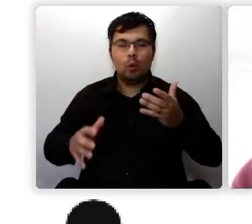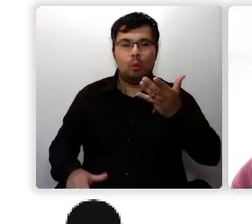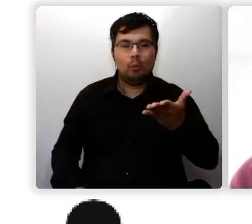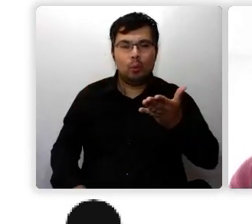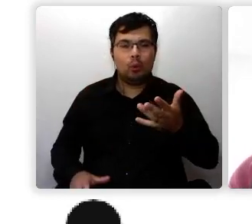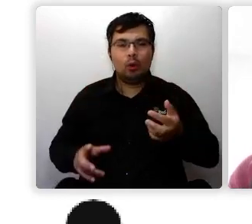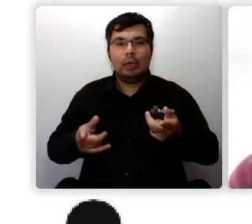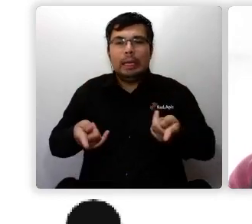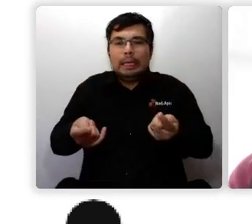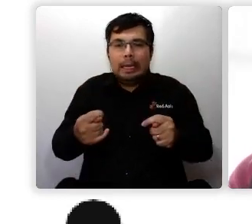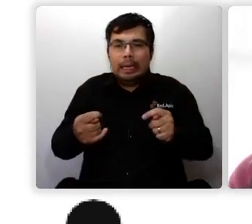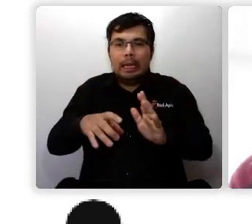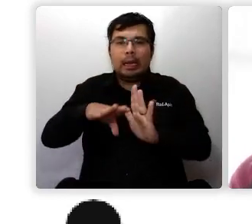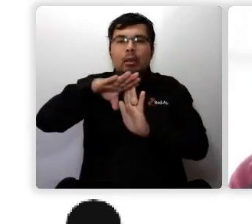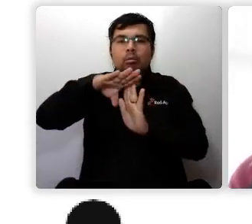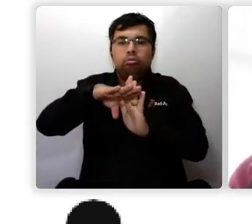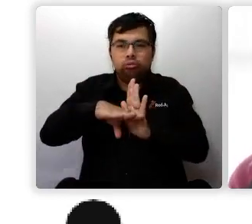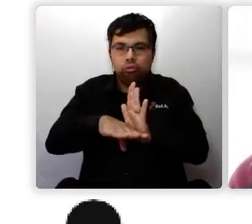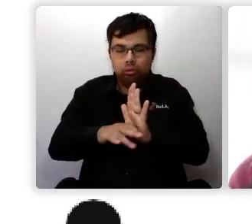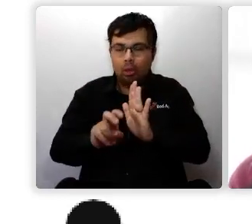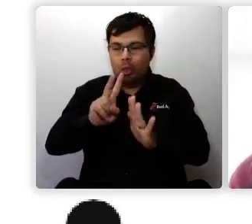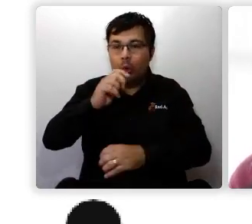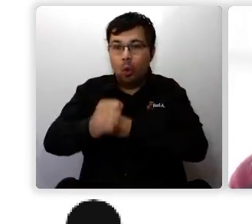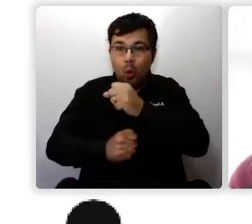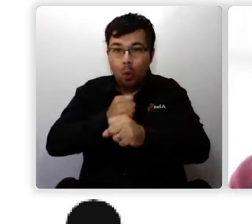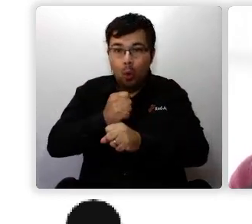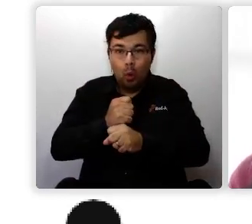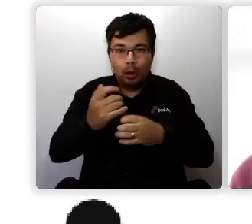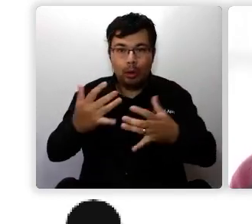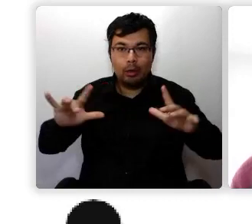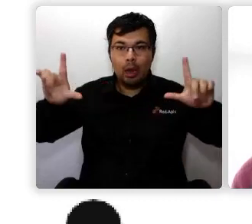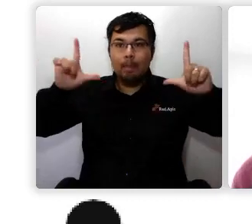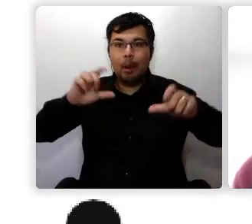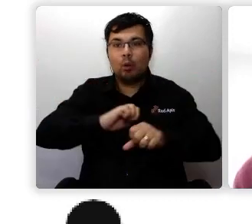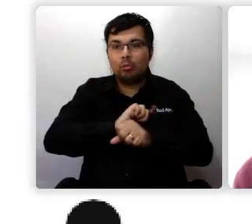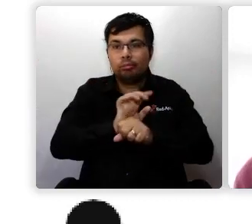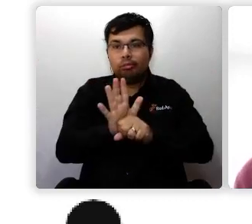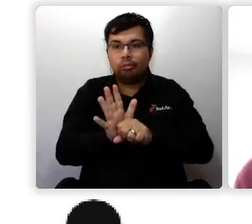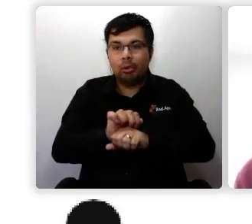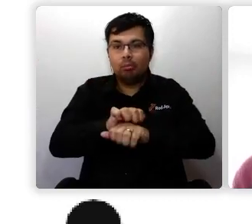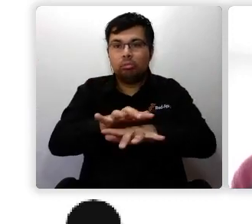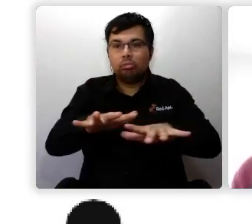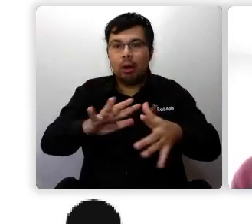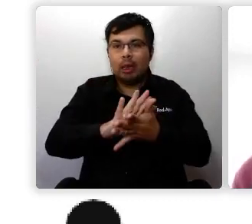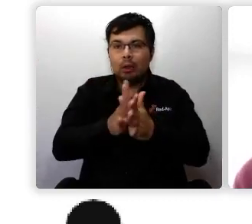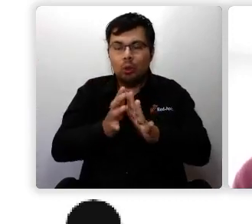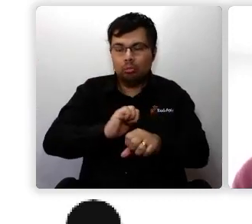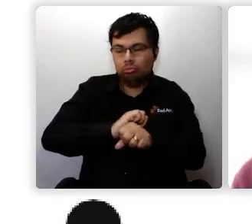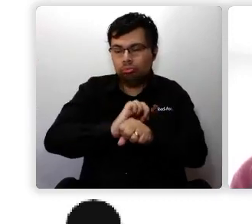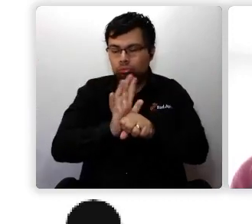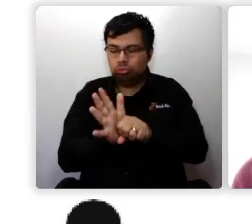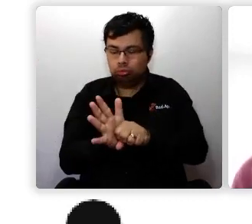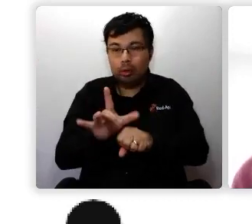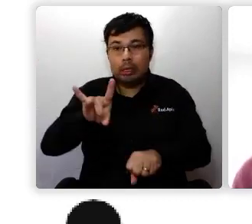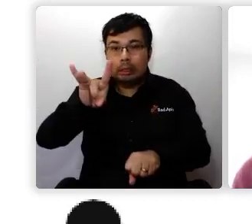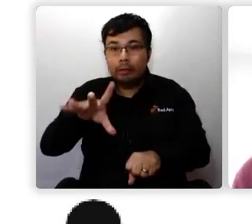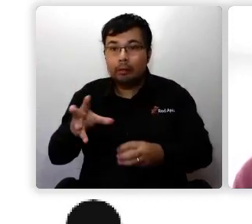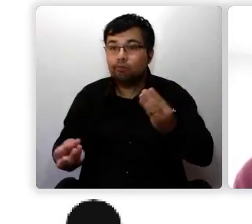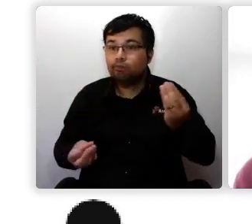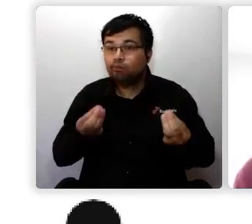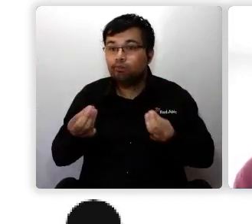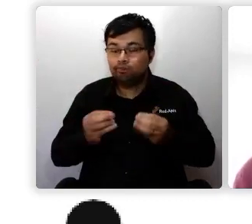años que hemos tenido con el impacto de la pandemia y todo lo que ha sido el coronavirus, lo que sabemos es que efectivamente